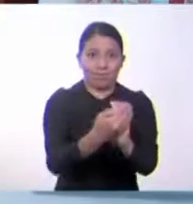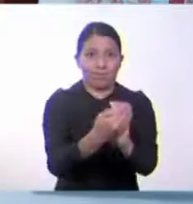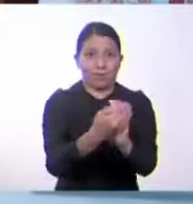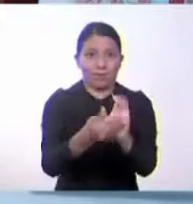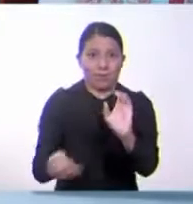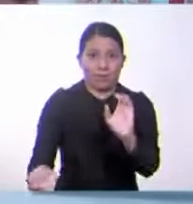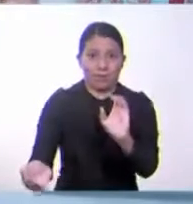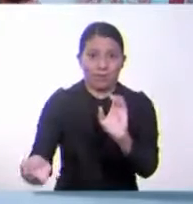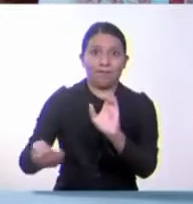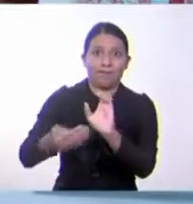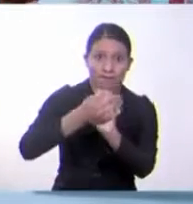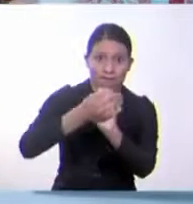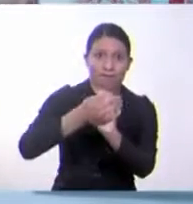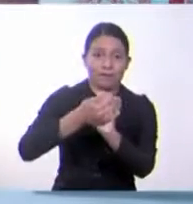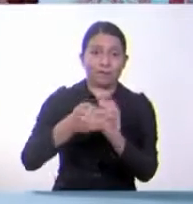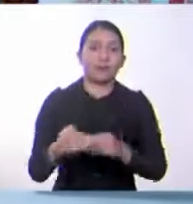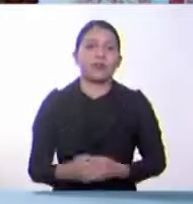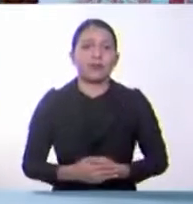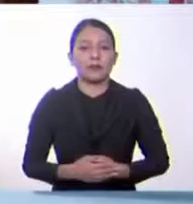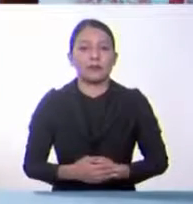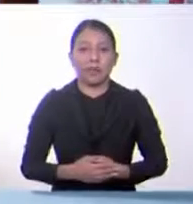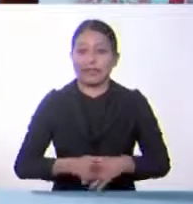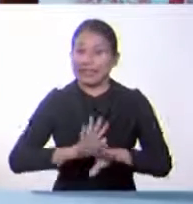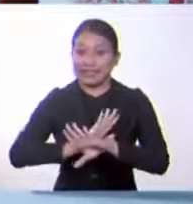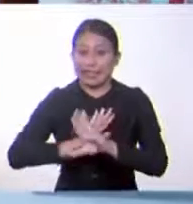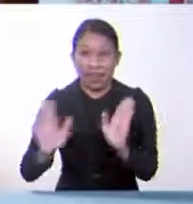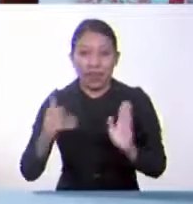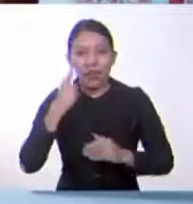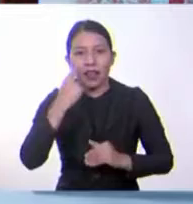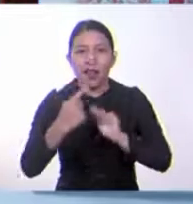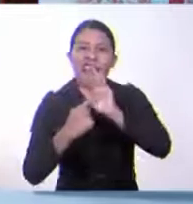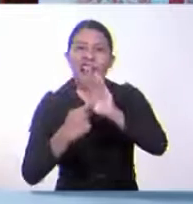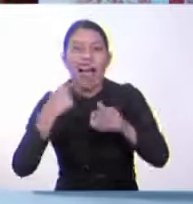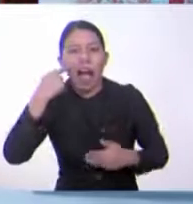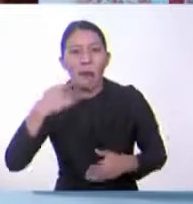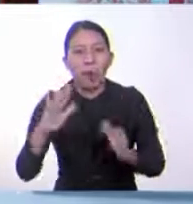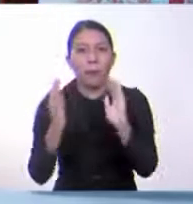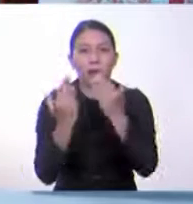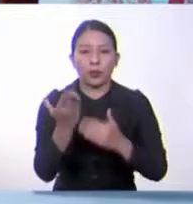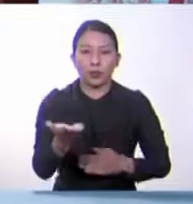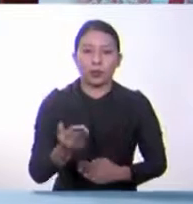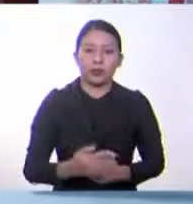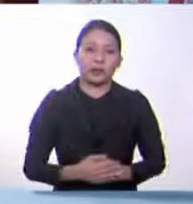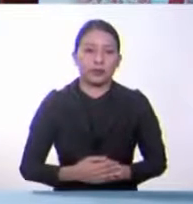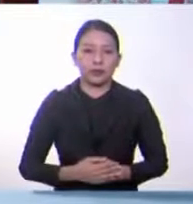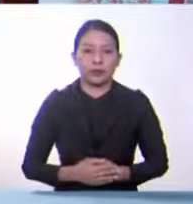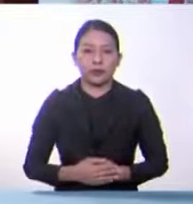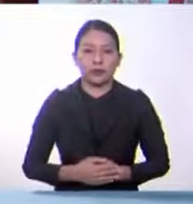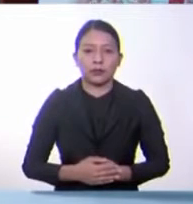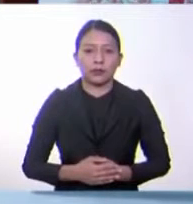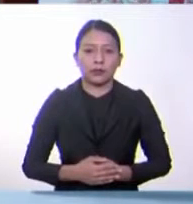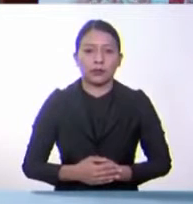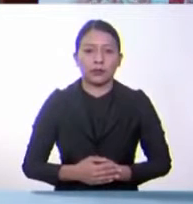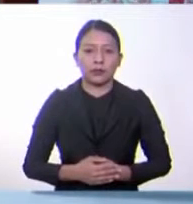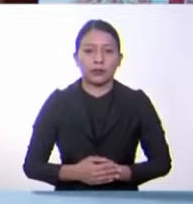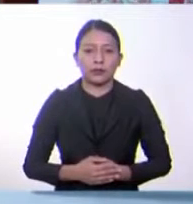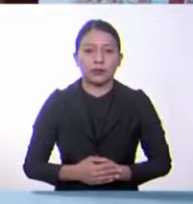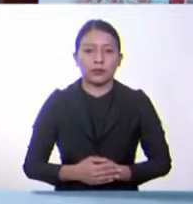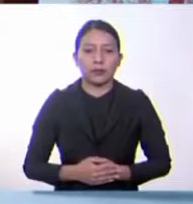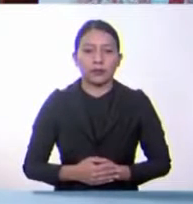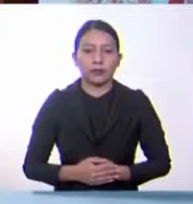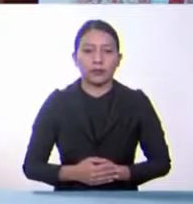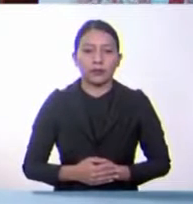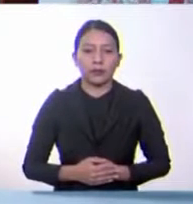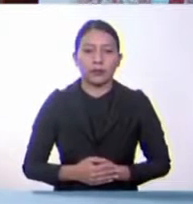Una vez tengas armado el dispositivo, tiene que quedar de esta forma. Los orificios